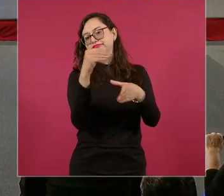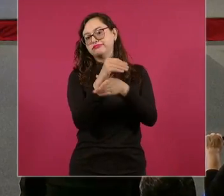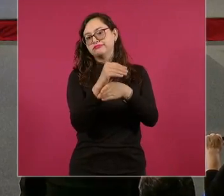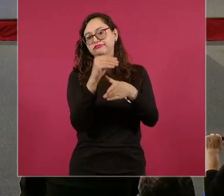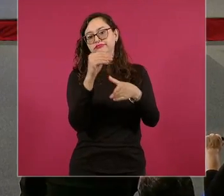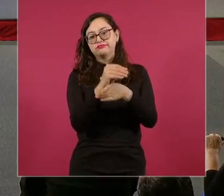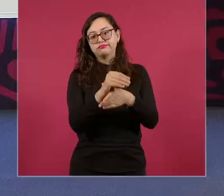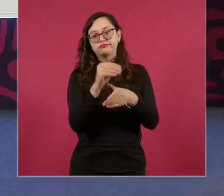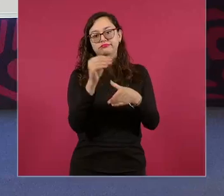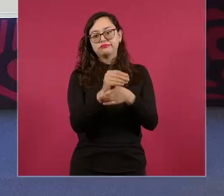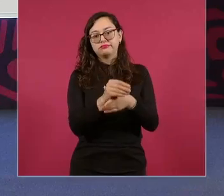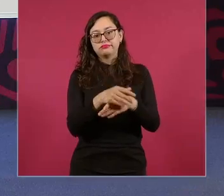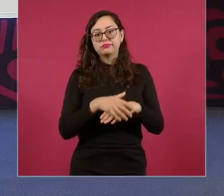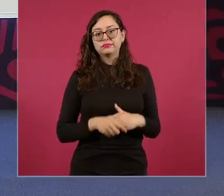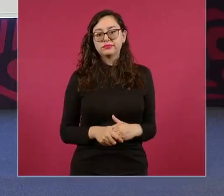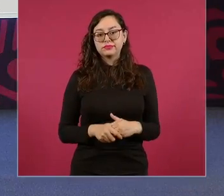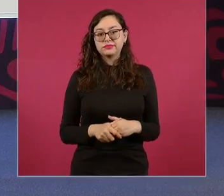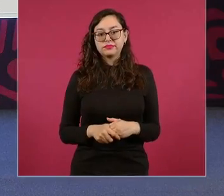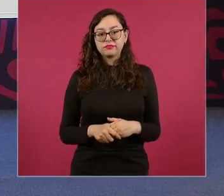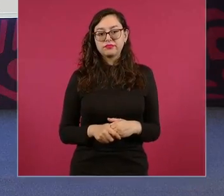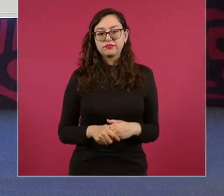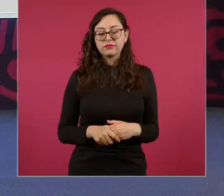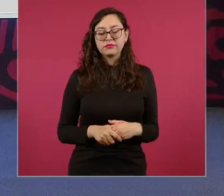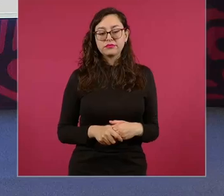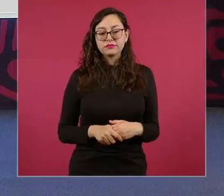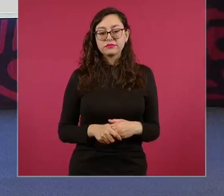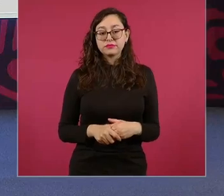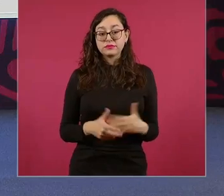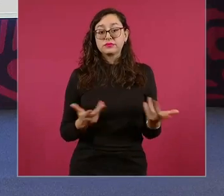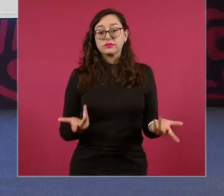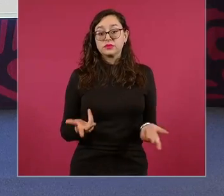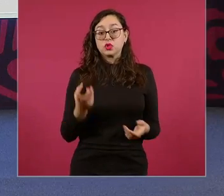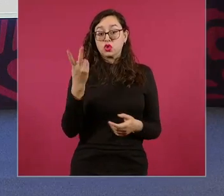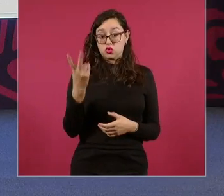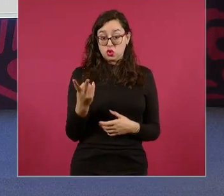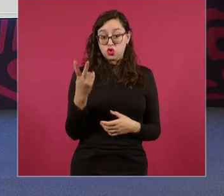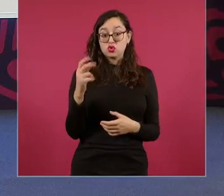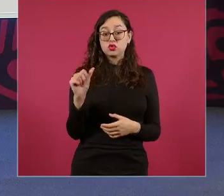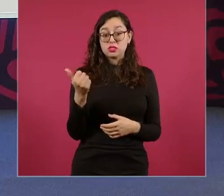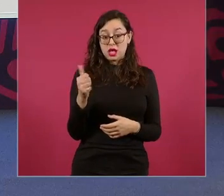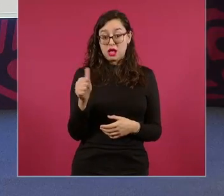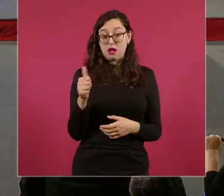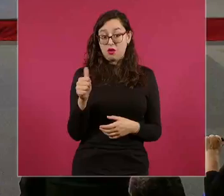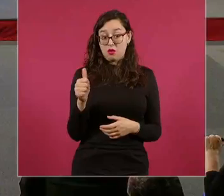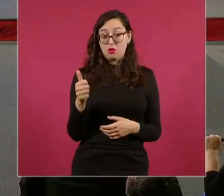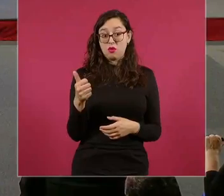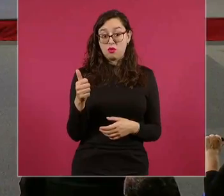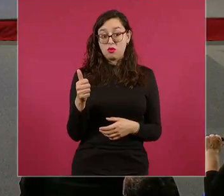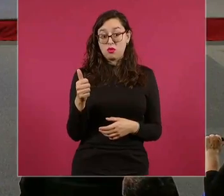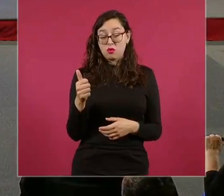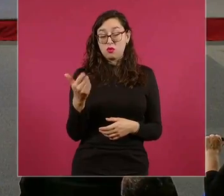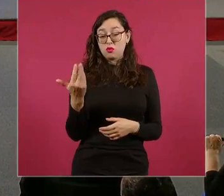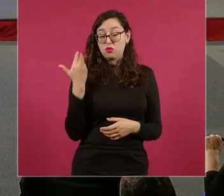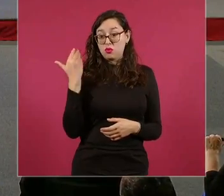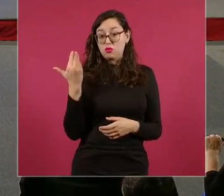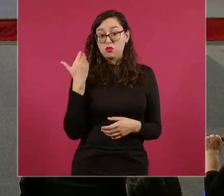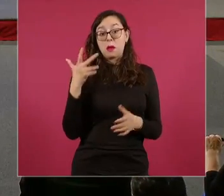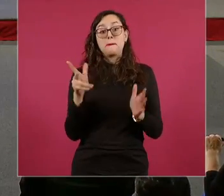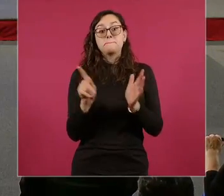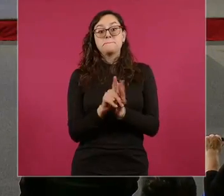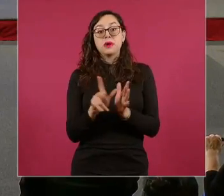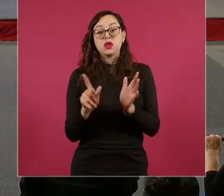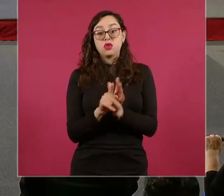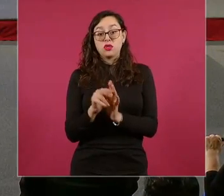recurso de apelación interpuesto por la Fiscalía. El 2 de agosto, hay que decirlo, el periódico